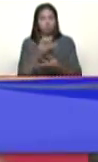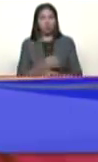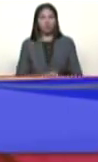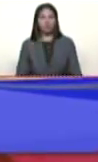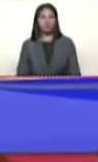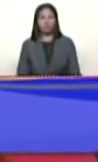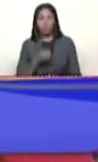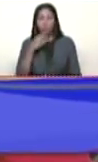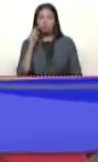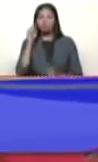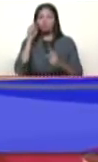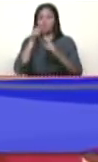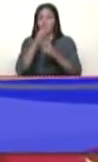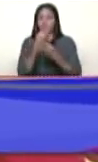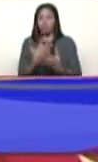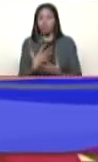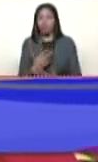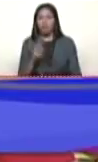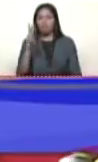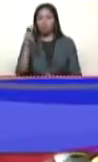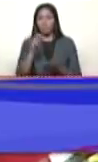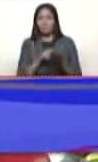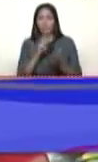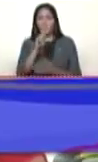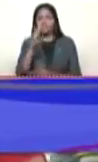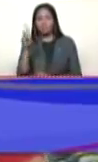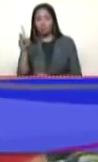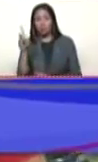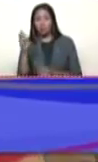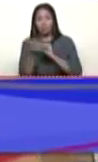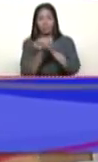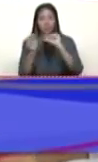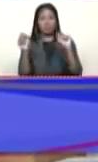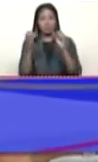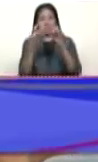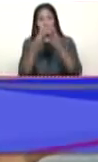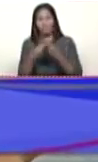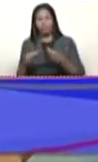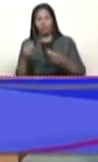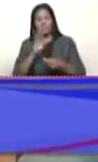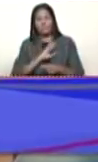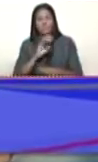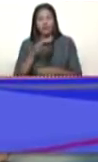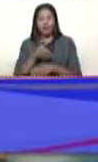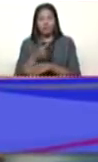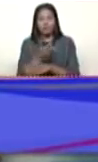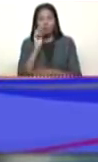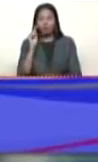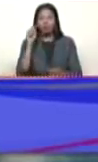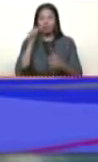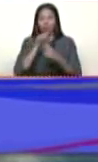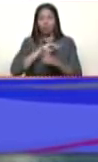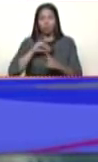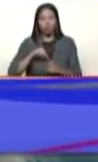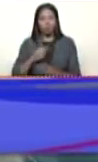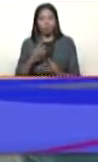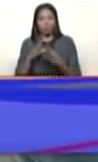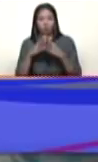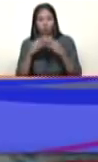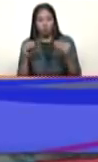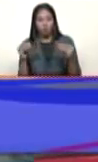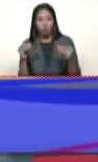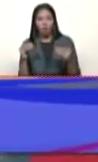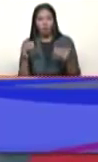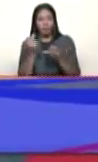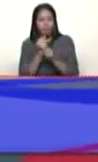¡Qué buena visión! Mira, 2021, independencia productiva. Esa es la visión que tenemos que tener. La visión